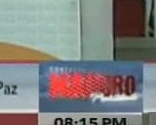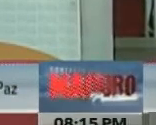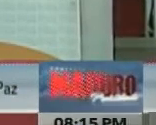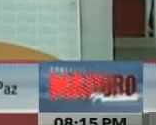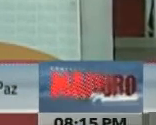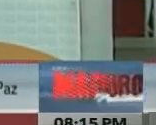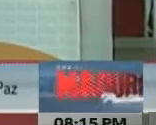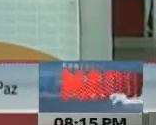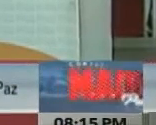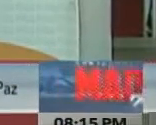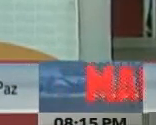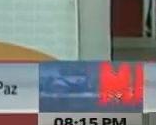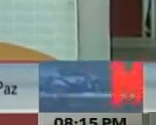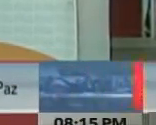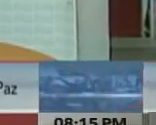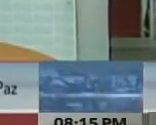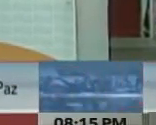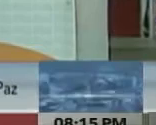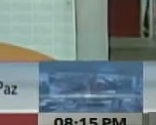de noviembre,